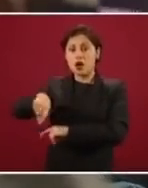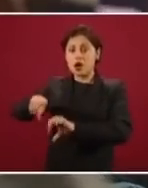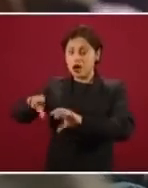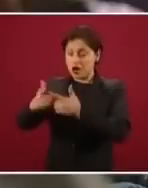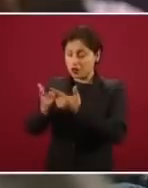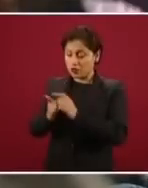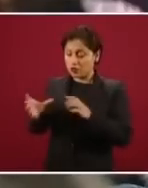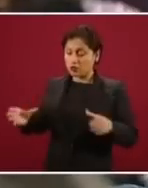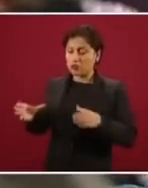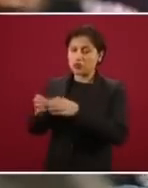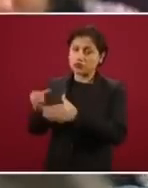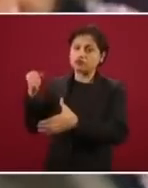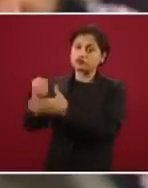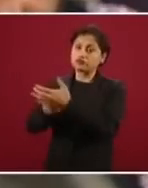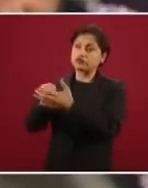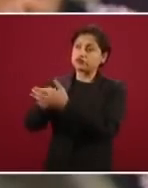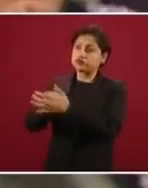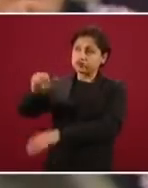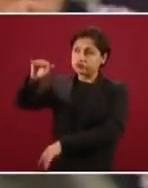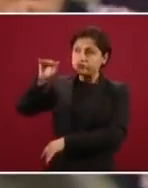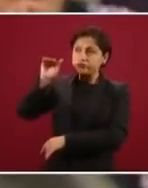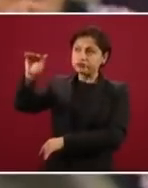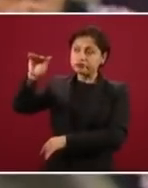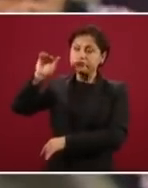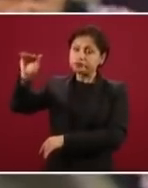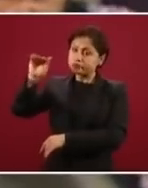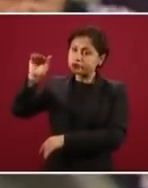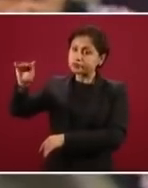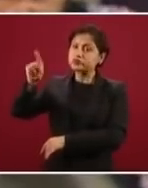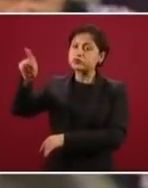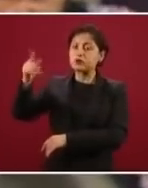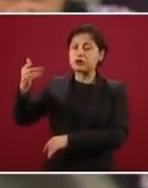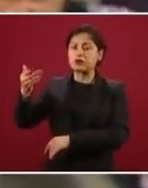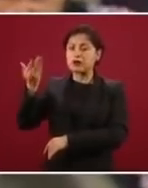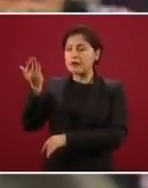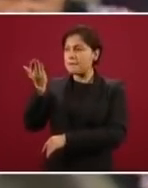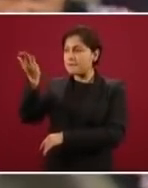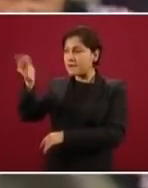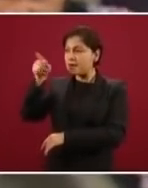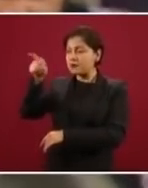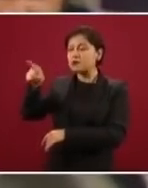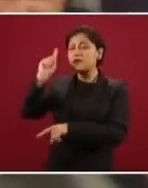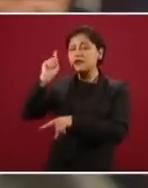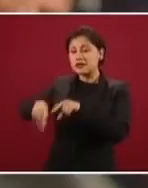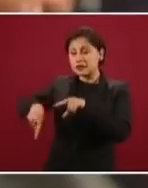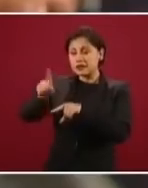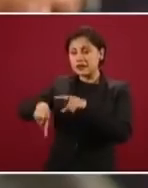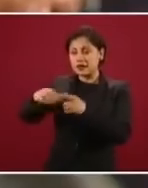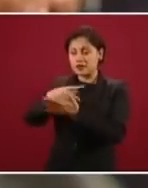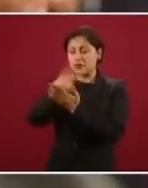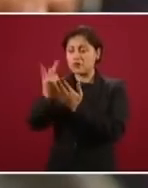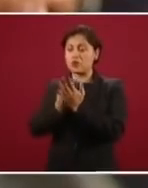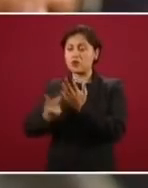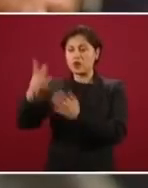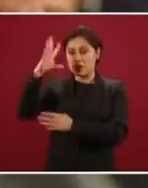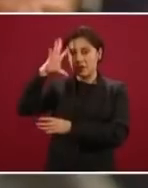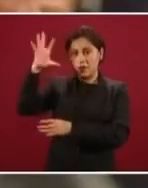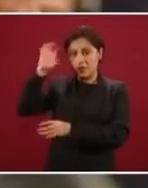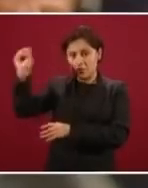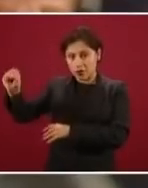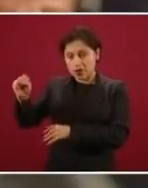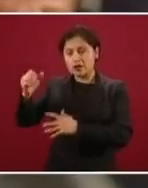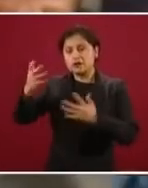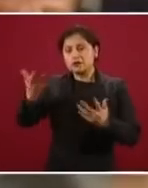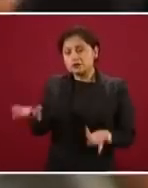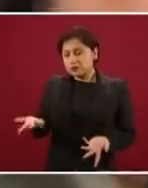en contra del proyecto integral morelos y qué mensaje tiene usted sobre esto si tienen algún